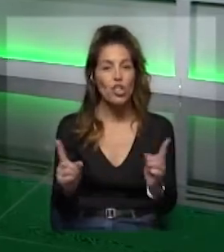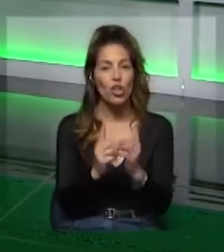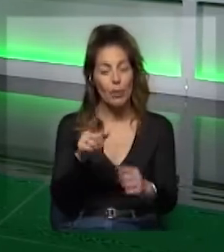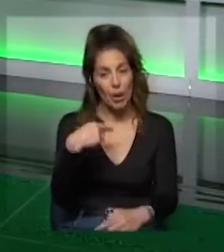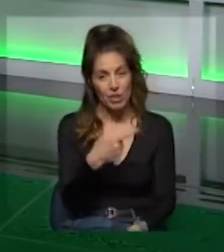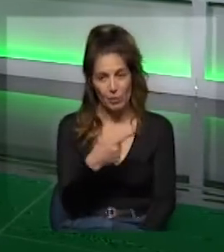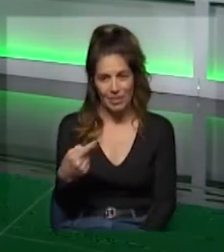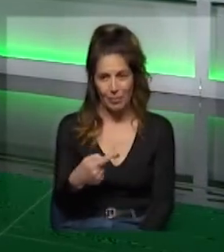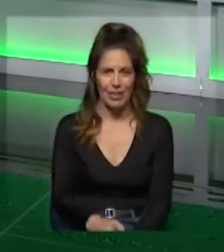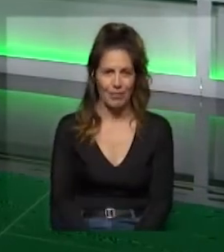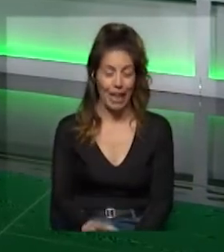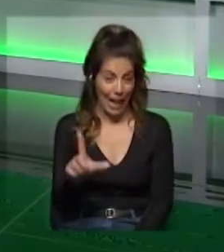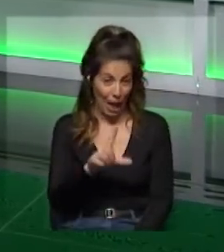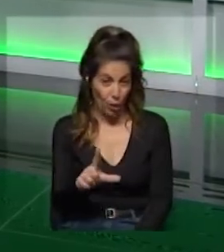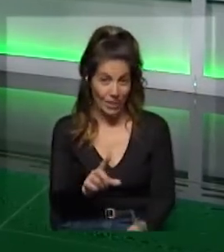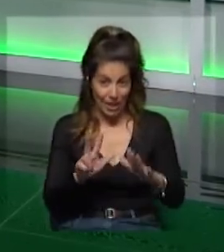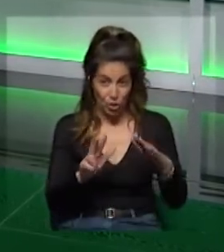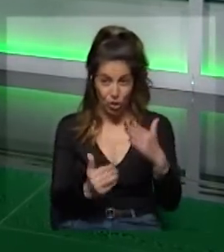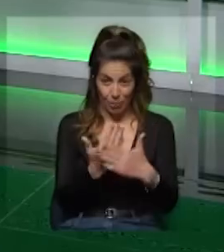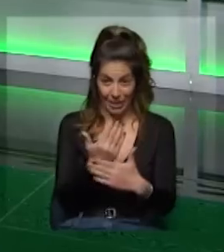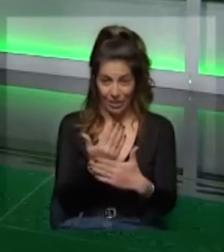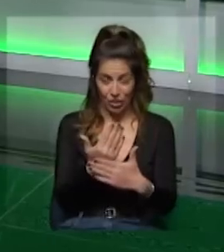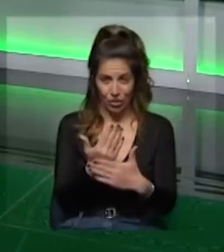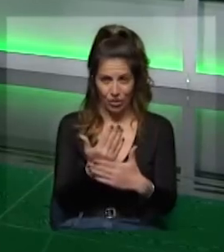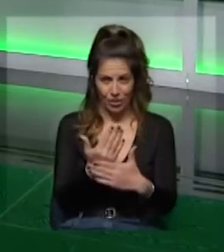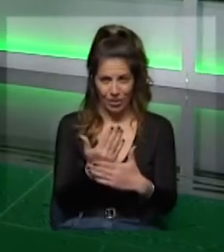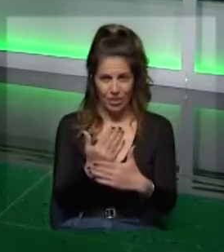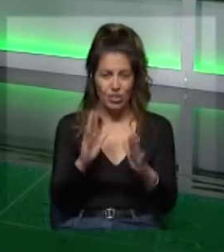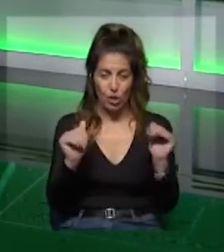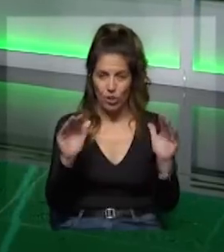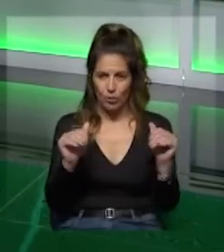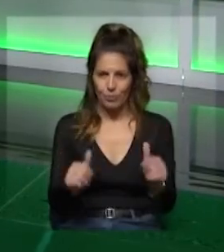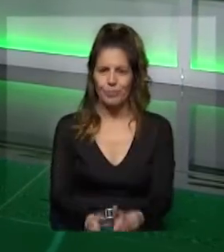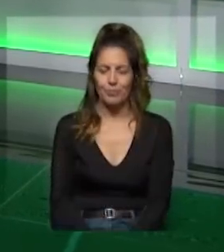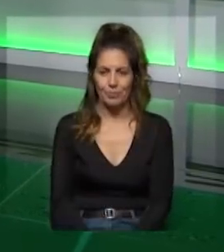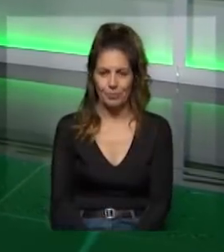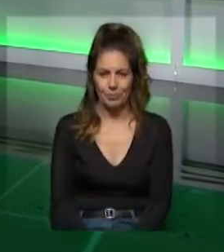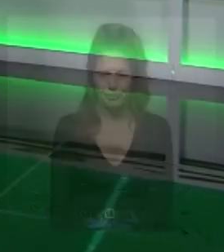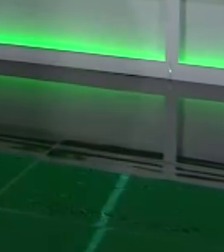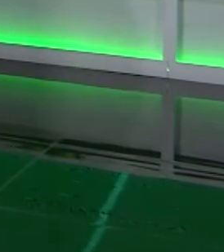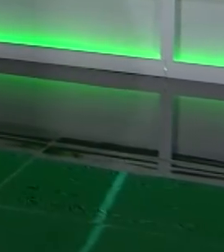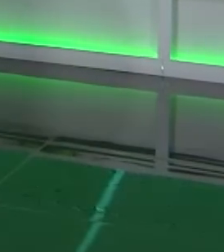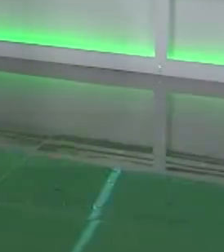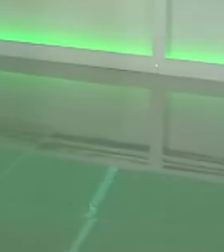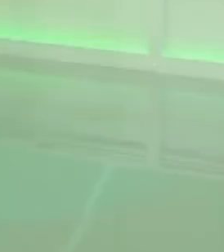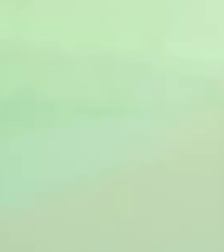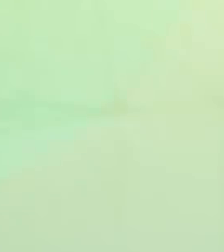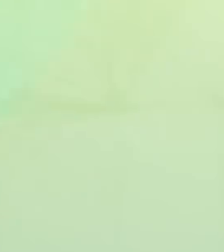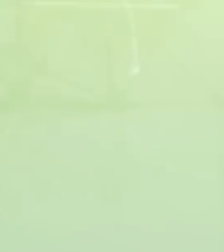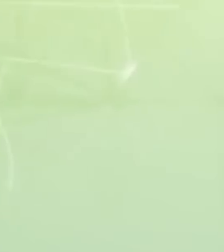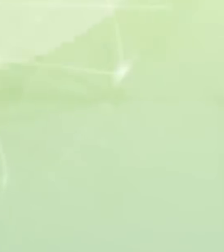la siguiente sí eh el lunes a las 8 tempranito primera edón noticias chao chao cho chao